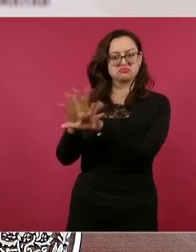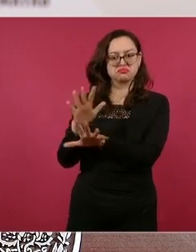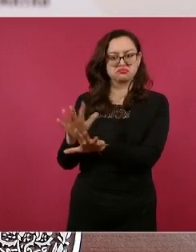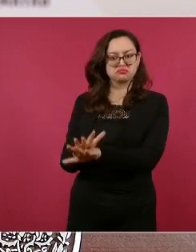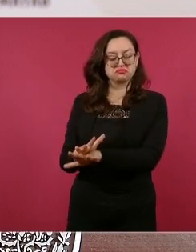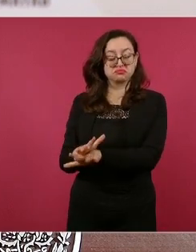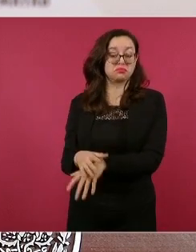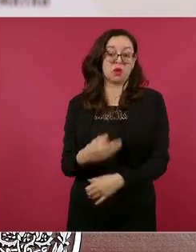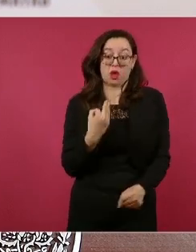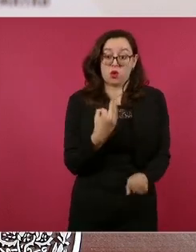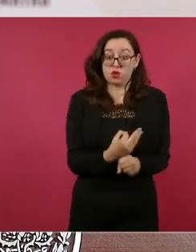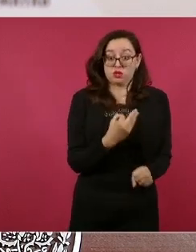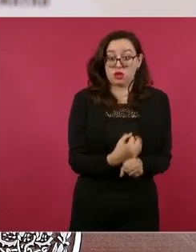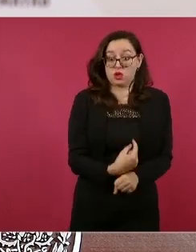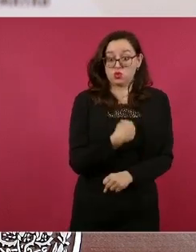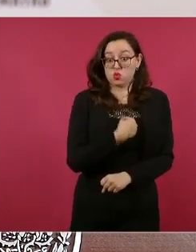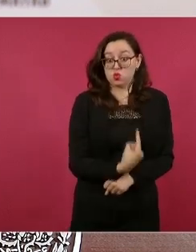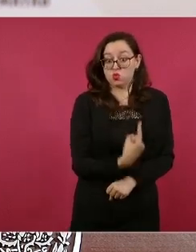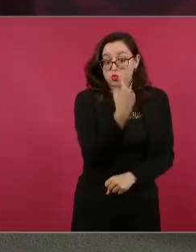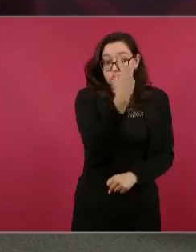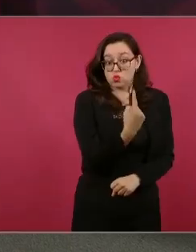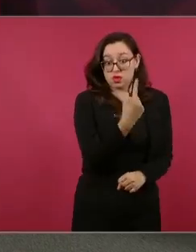causando lo del